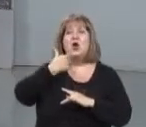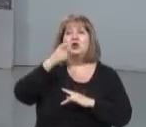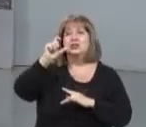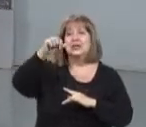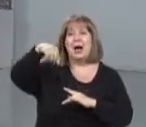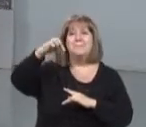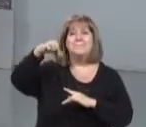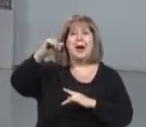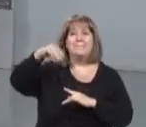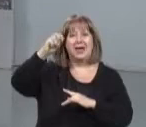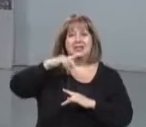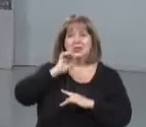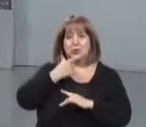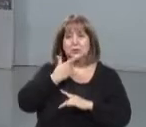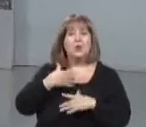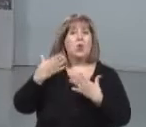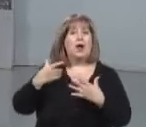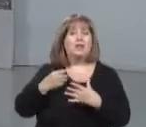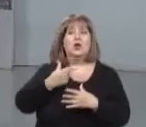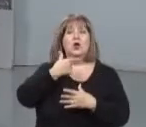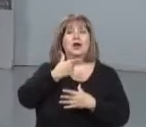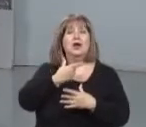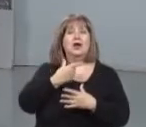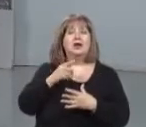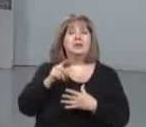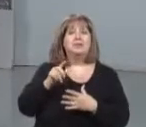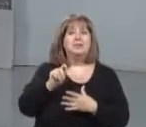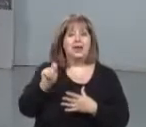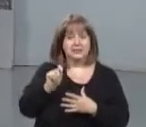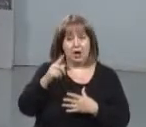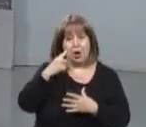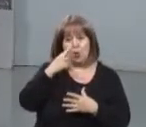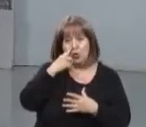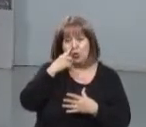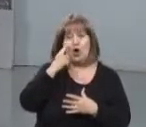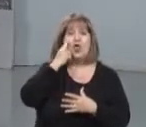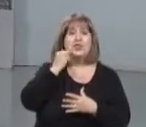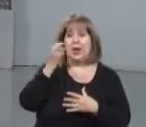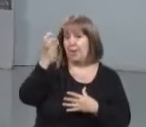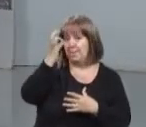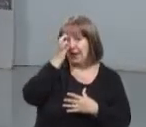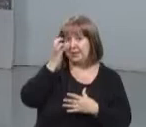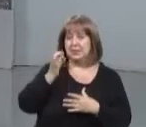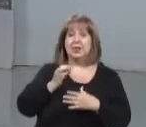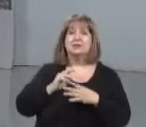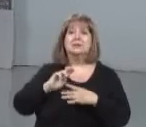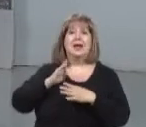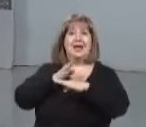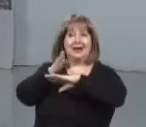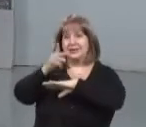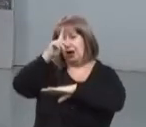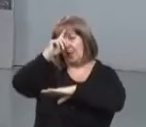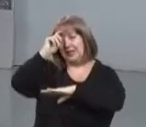¿Cuándo sucedió? Lo decíamos, el 21 de junio, porque el 20 es cuando ingresa y muere al día siguiente, y es allí donde